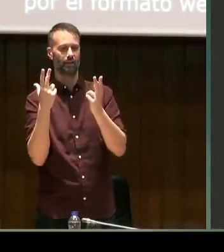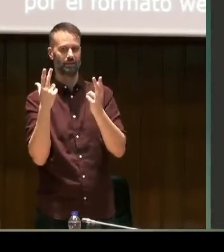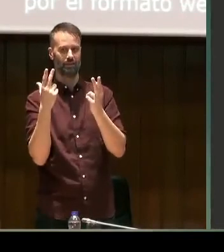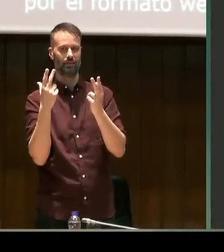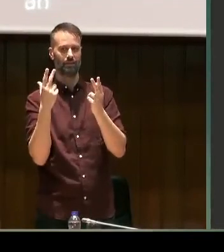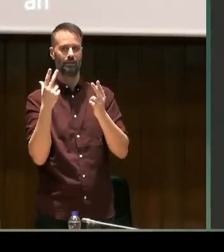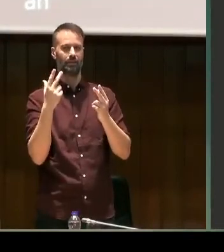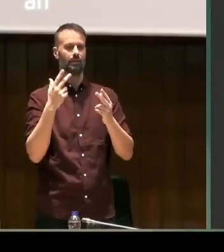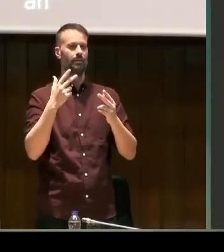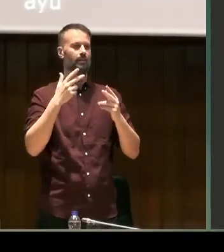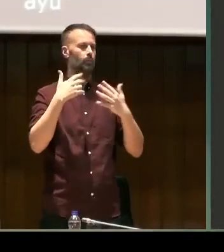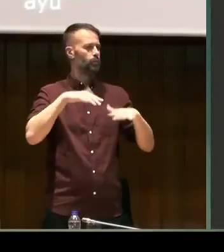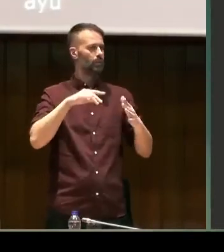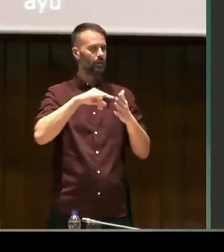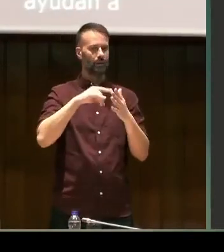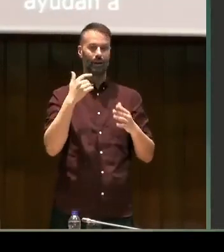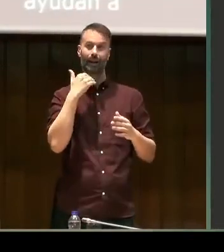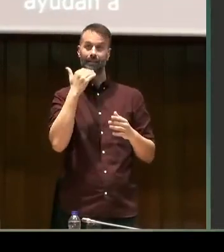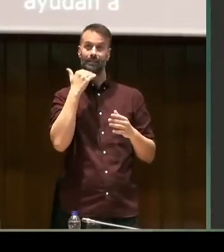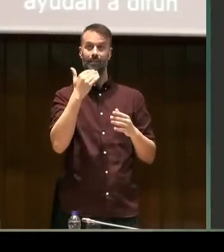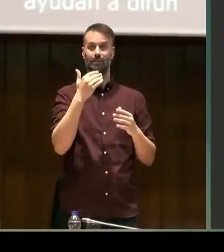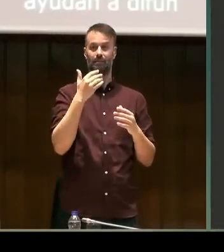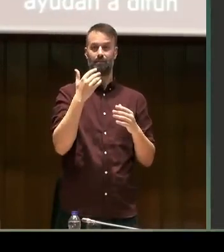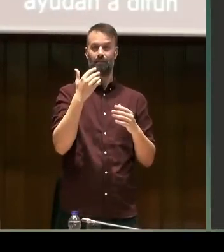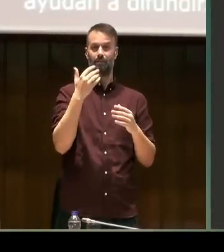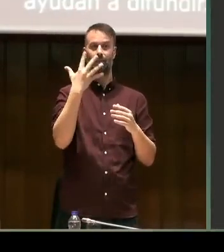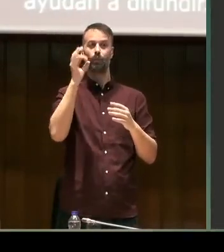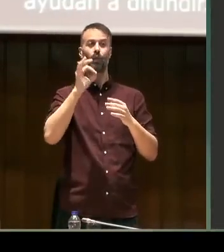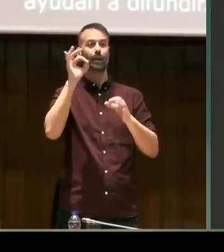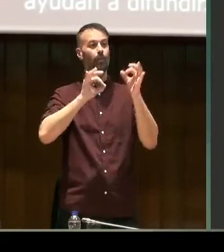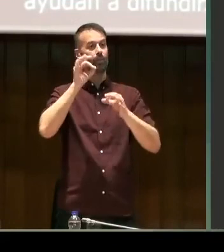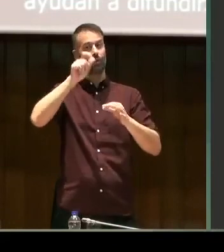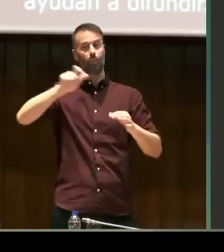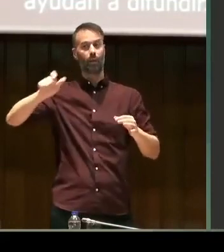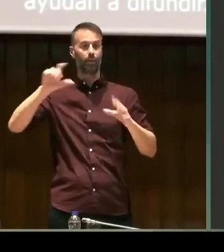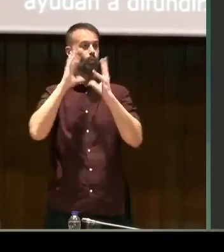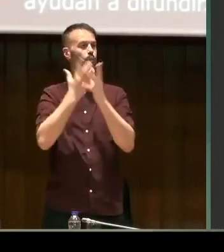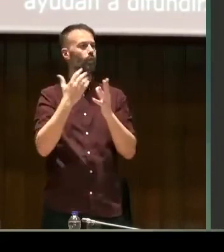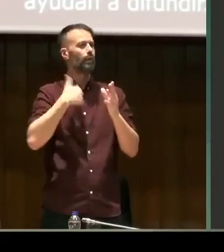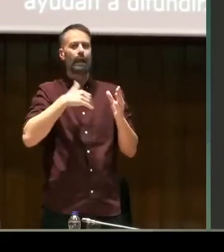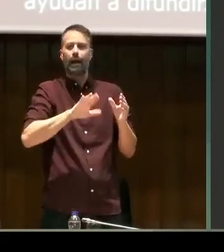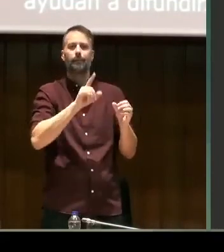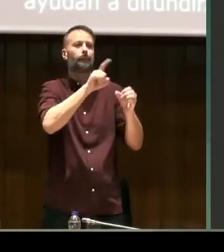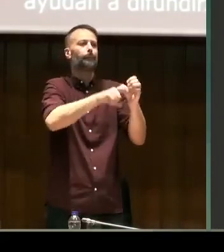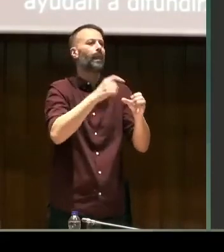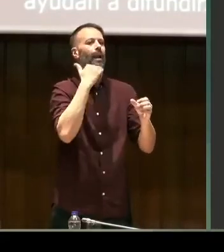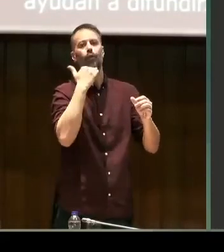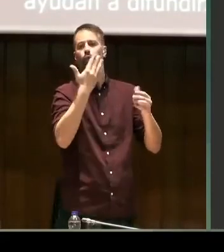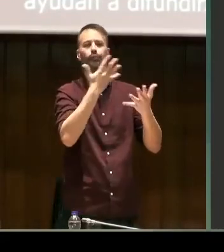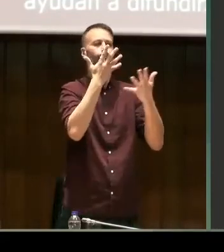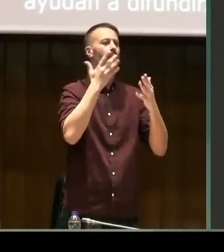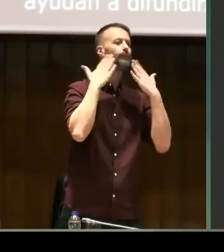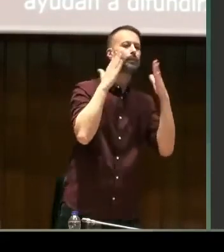3.000 millones utilizan las redes sociales. y casi el 50% de la población